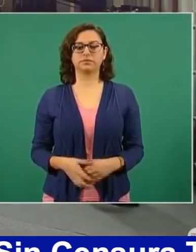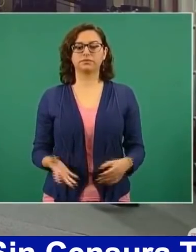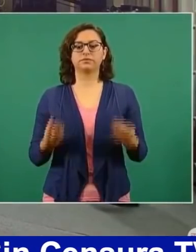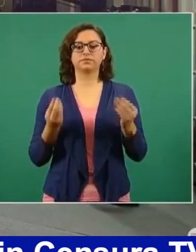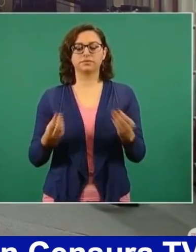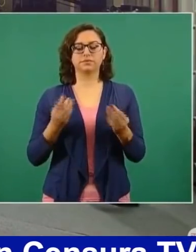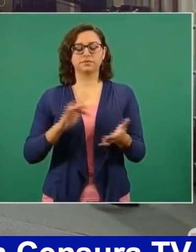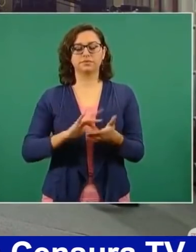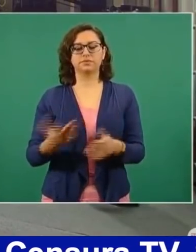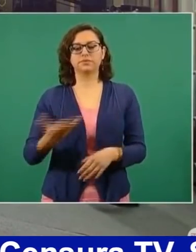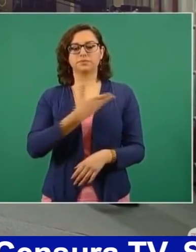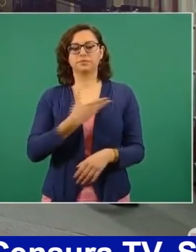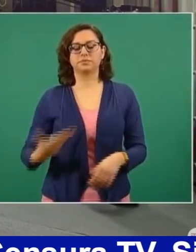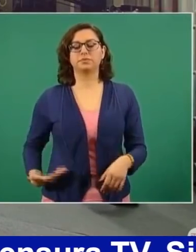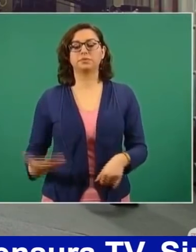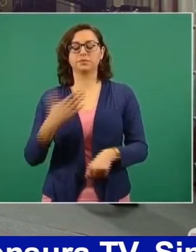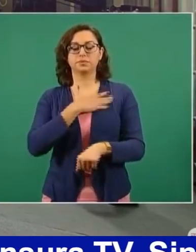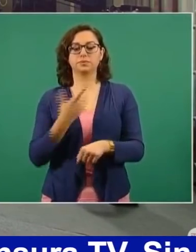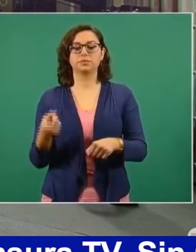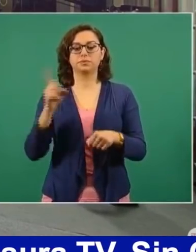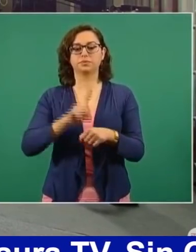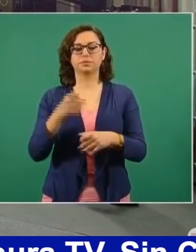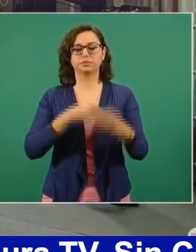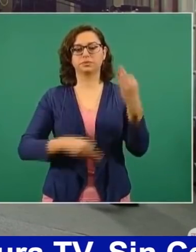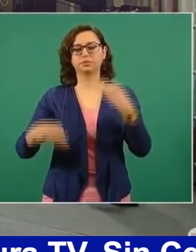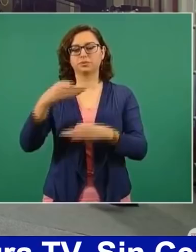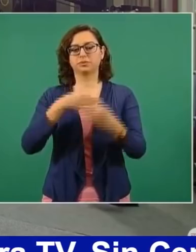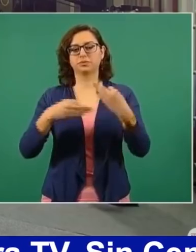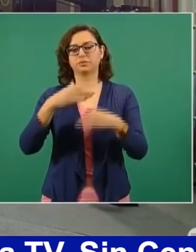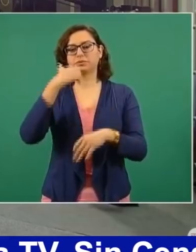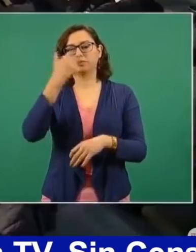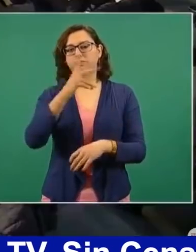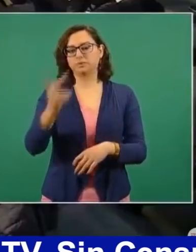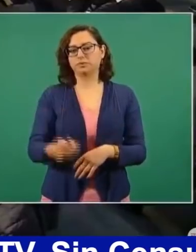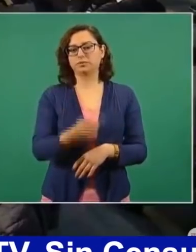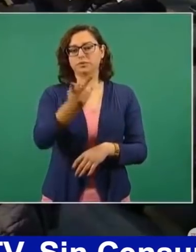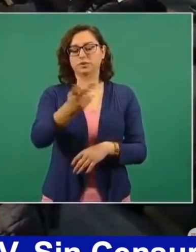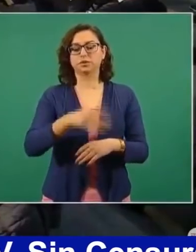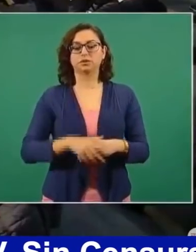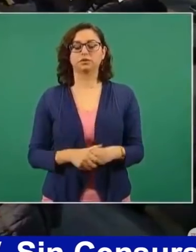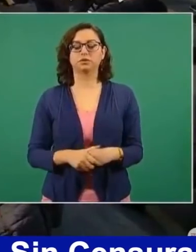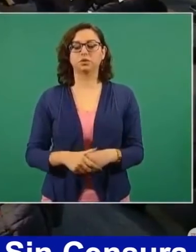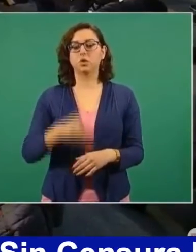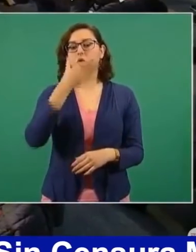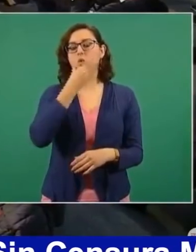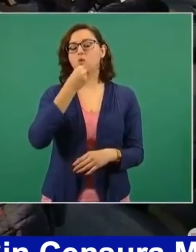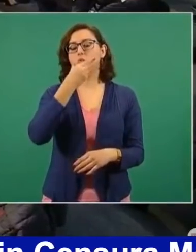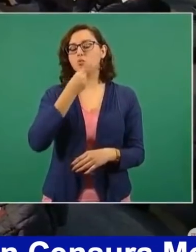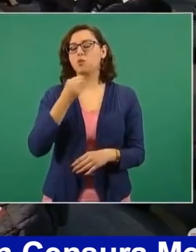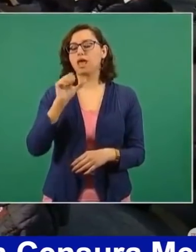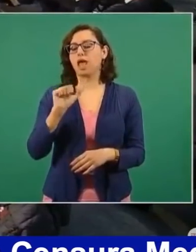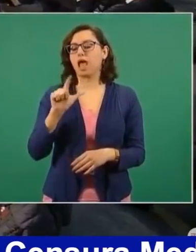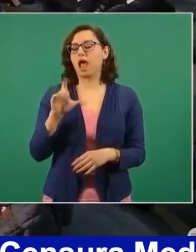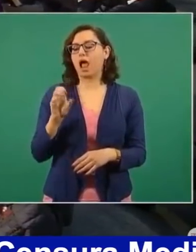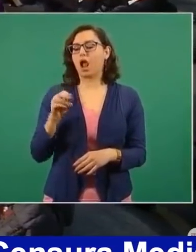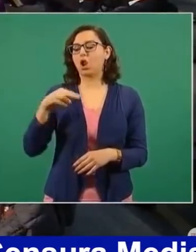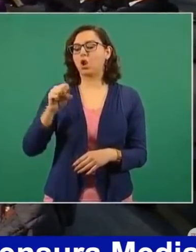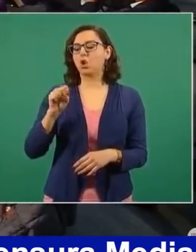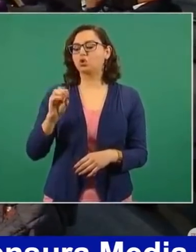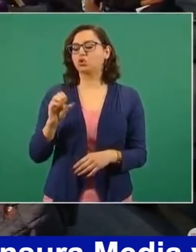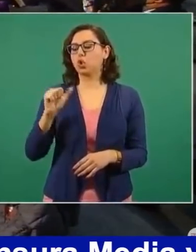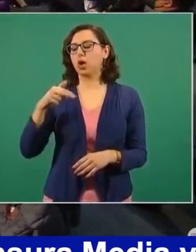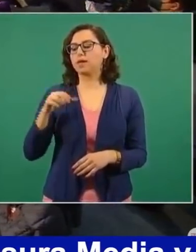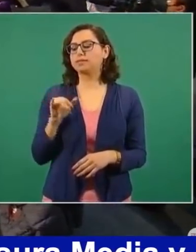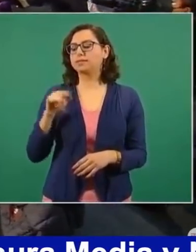Muchas gracias, presidente. Buenos días a todos. Preguntarles sobre la liberación de Alonso Ancira el día de ayer y este acuerdo con